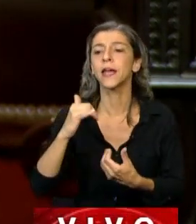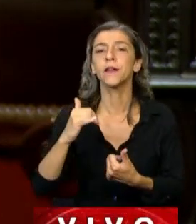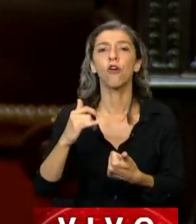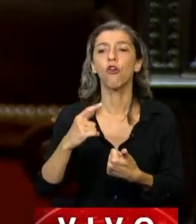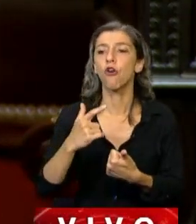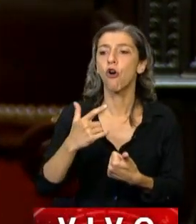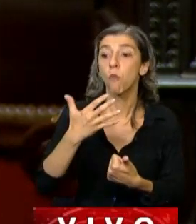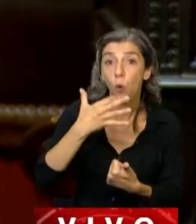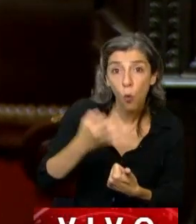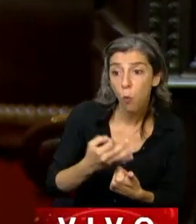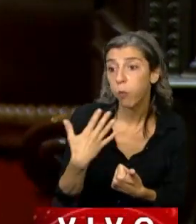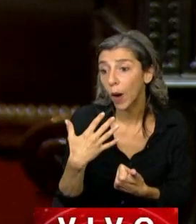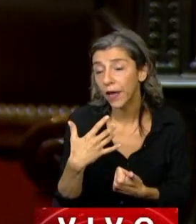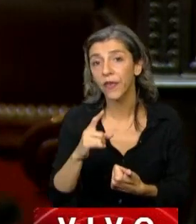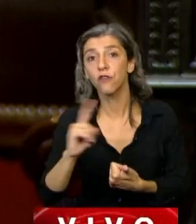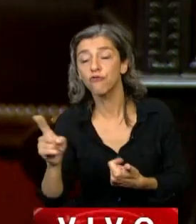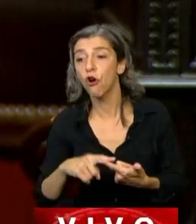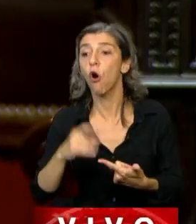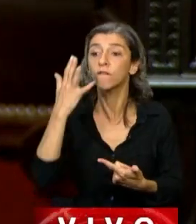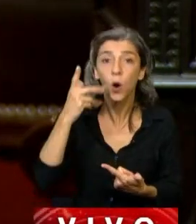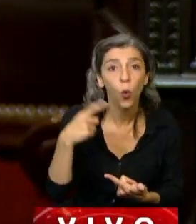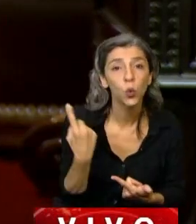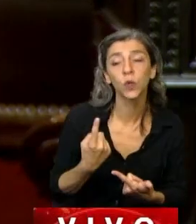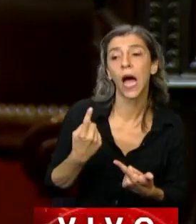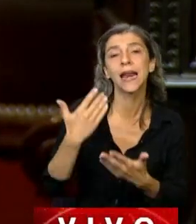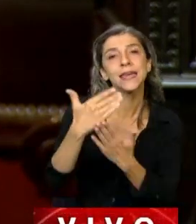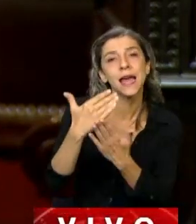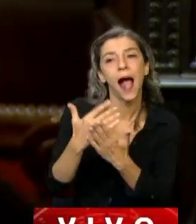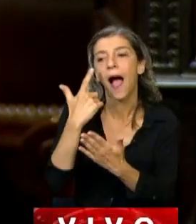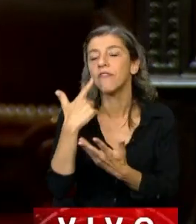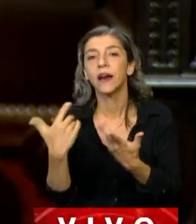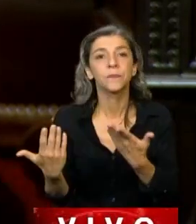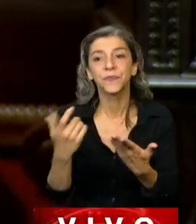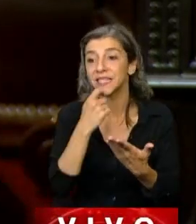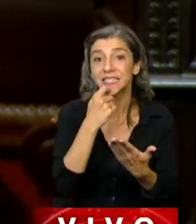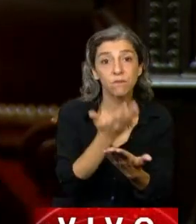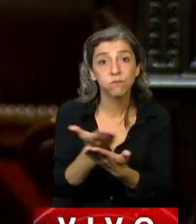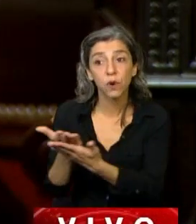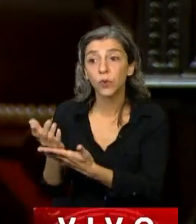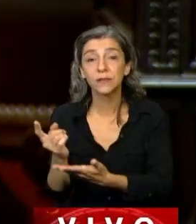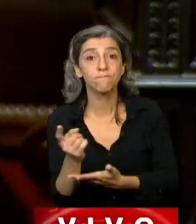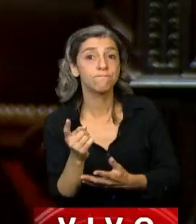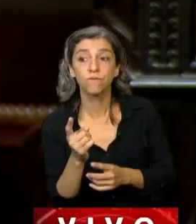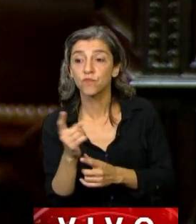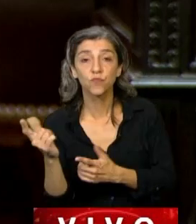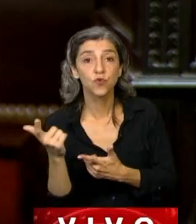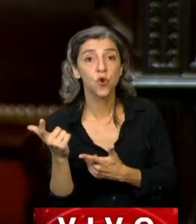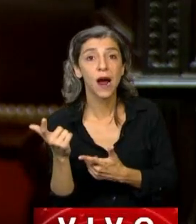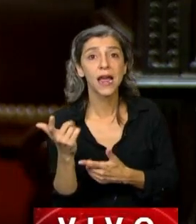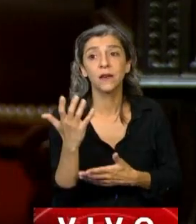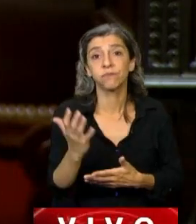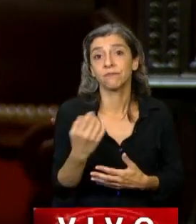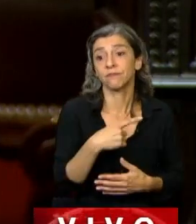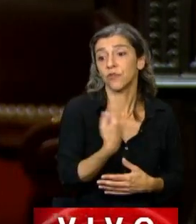los cumplibles en cada uno de esos métodos que elegimos y proponemos, entonces no somos capaces de legislar dando soluciones a